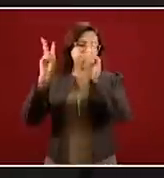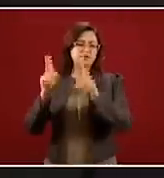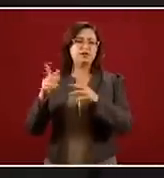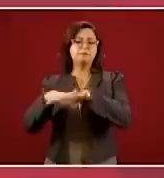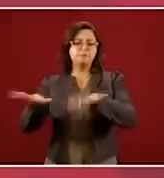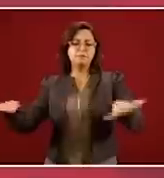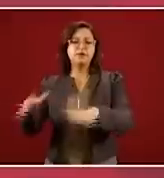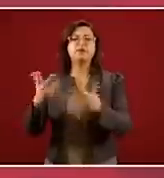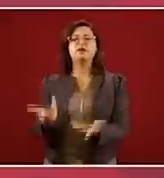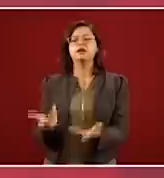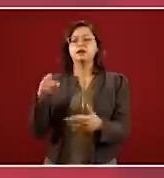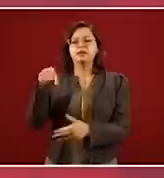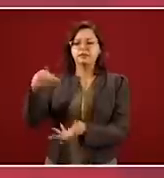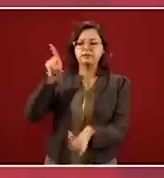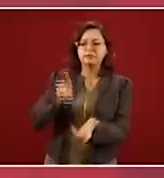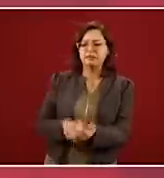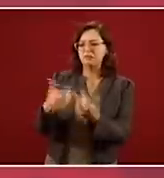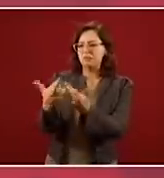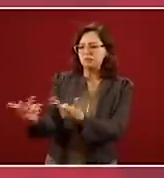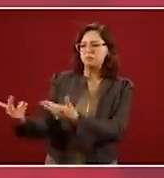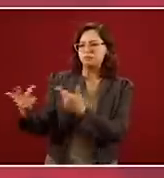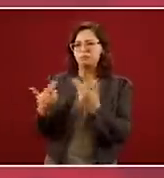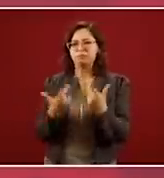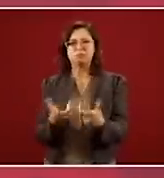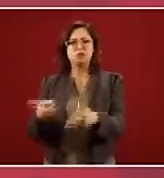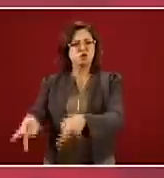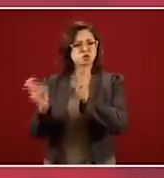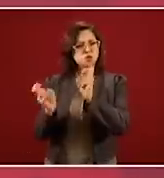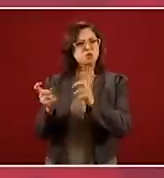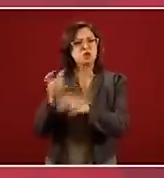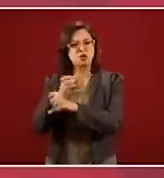marinas, en Pemex,